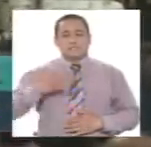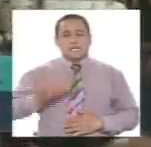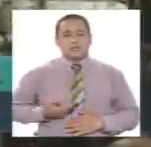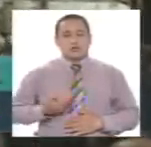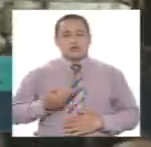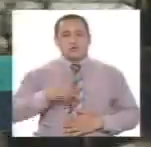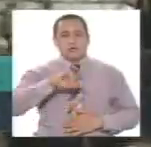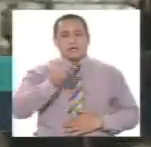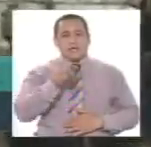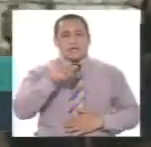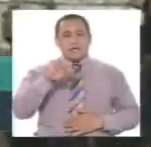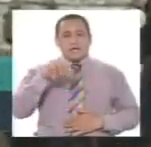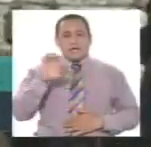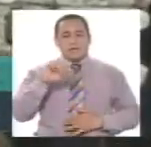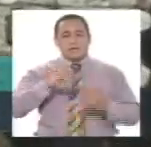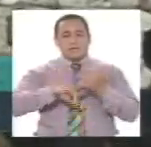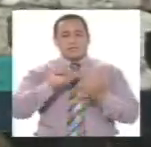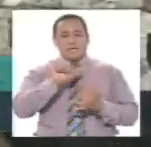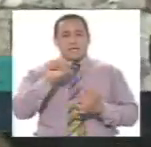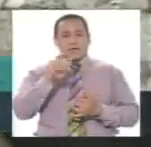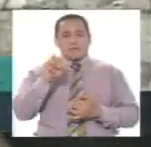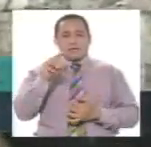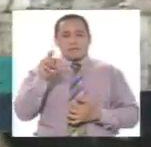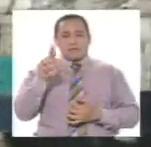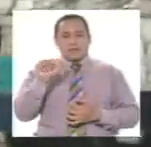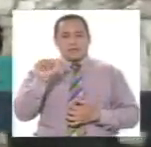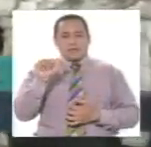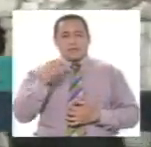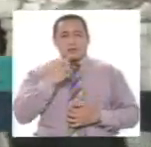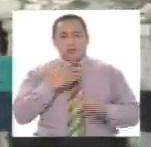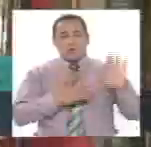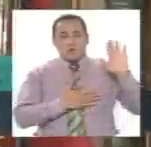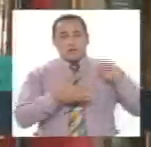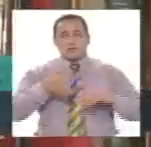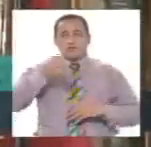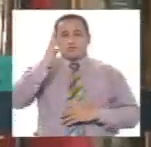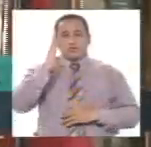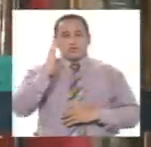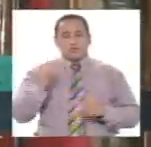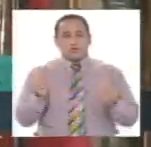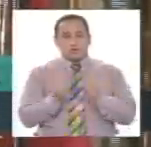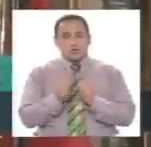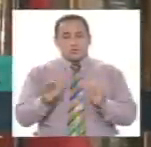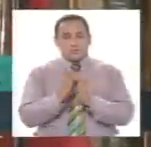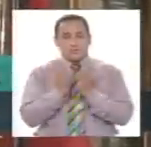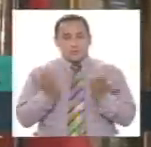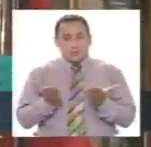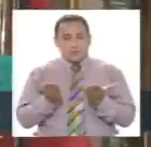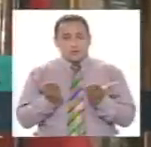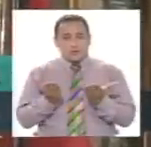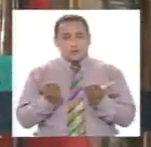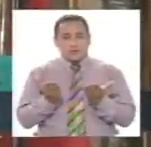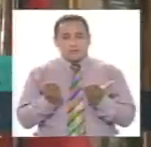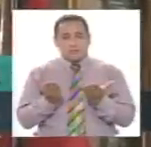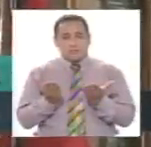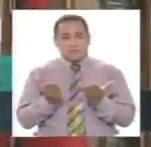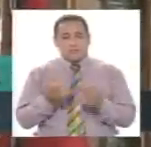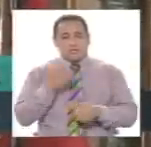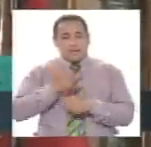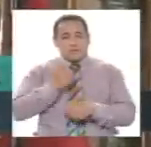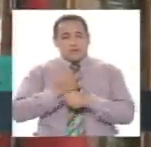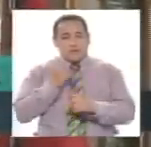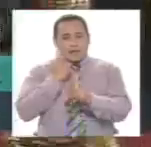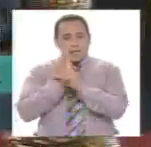Señor Jaime Saavedra Chandubí, juráis por Dios y estos santos evangelios